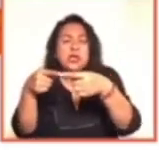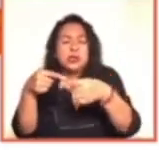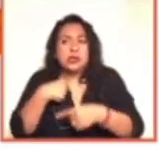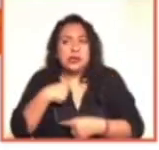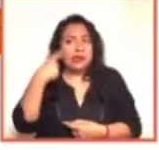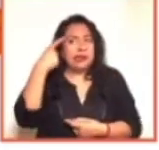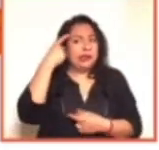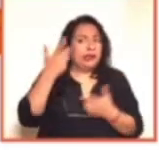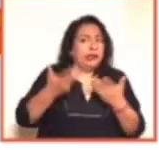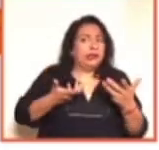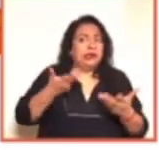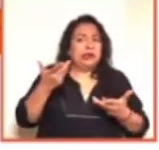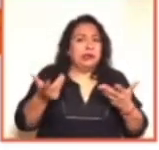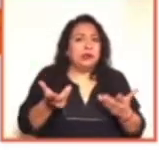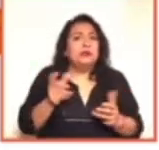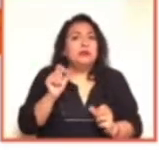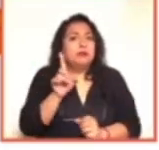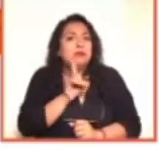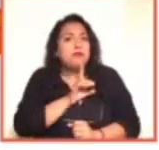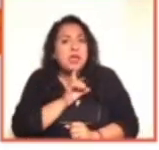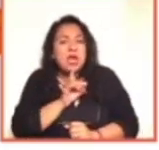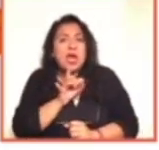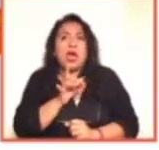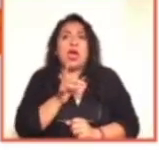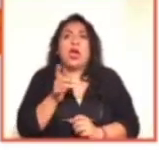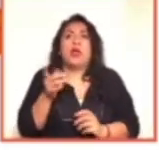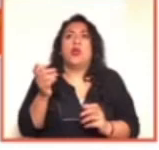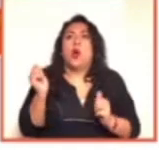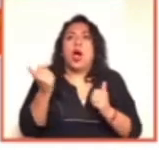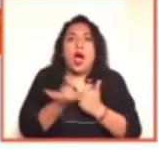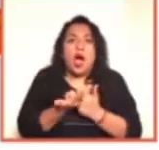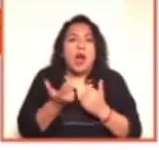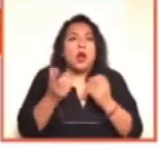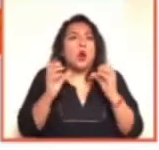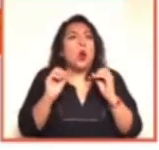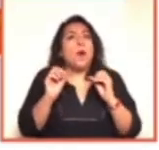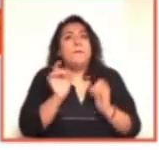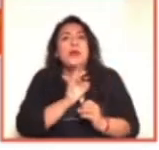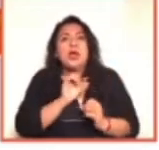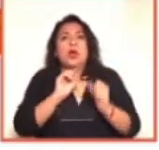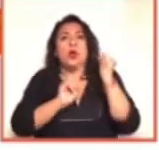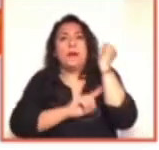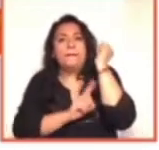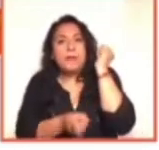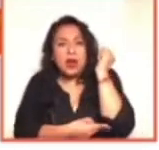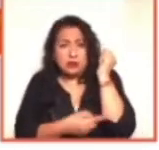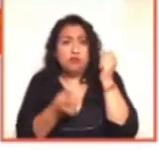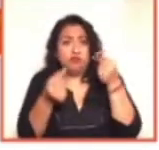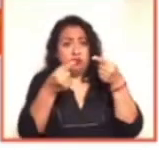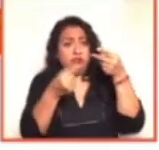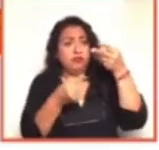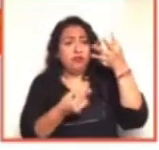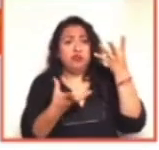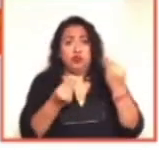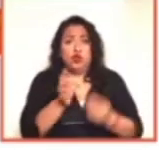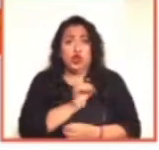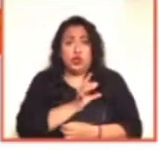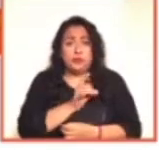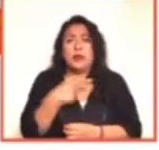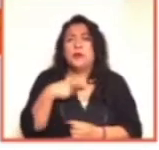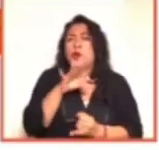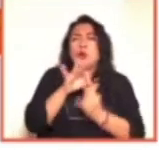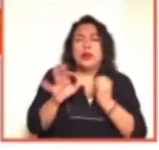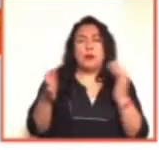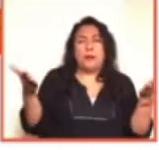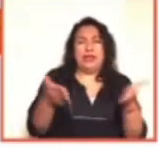el miedo de que a uno le peguen, el miedo de quedar embarazada. Todos esos son miedos que tenemos nosotras. Para finalizar la presentación de su nuevo